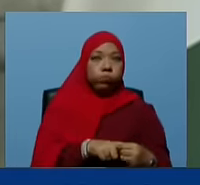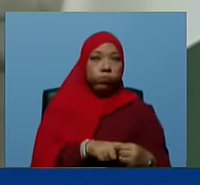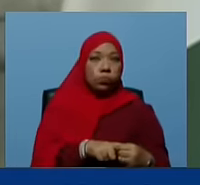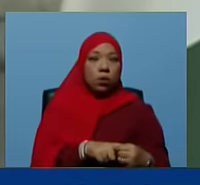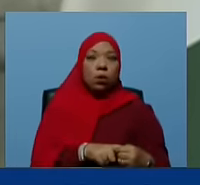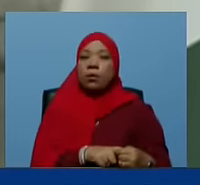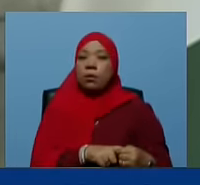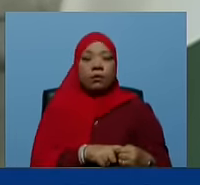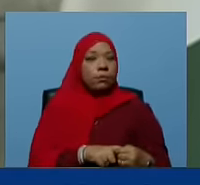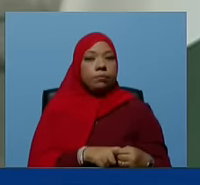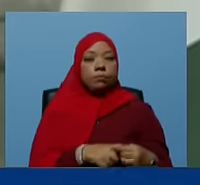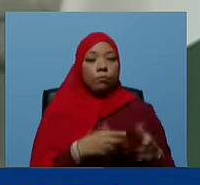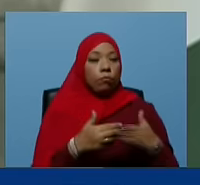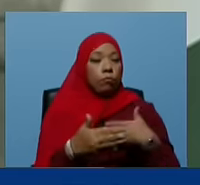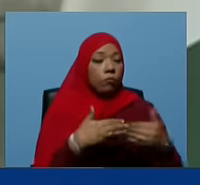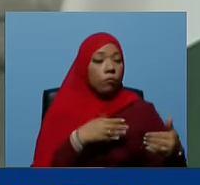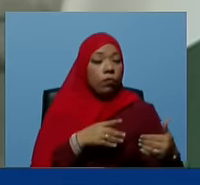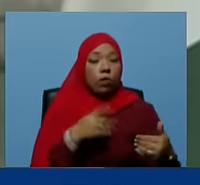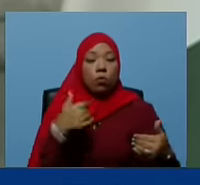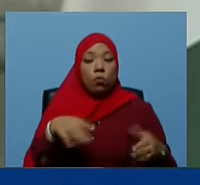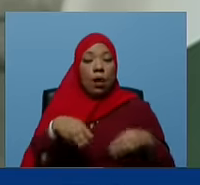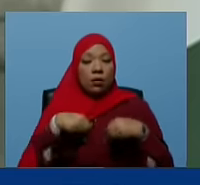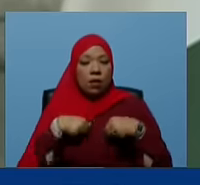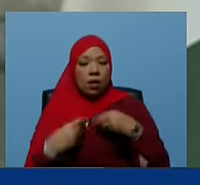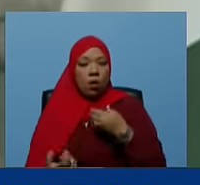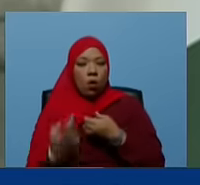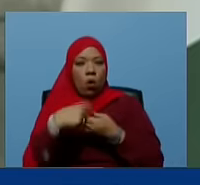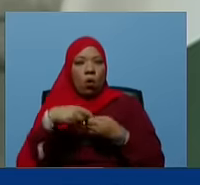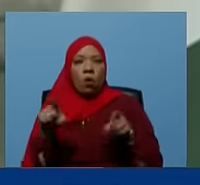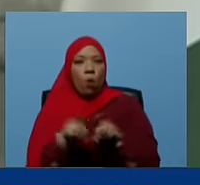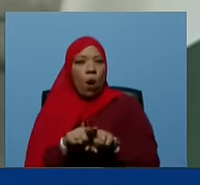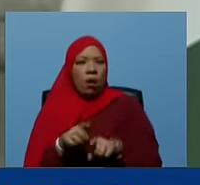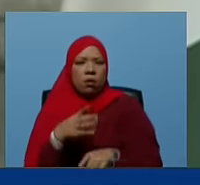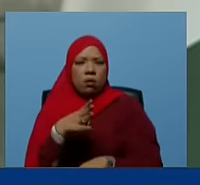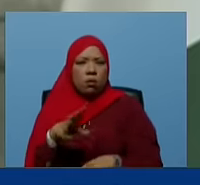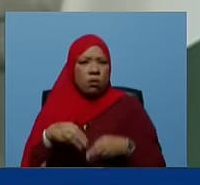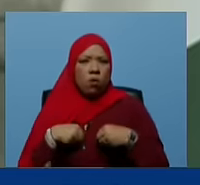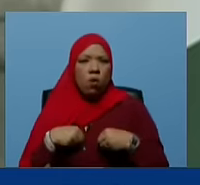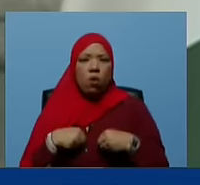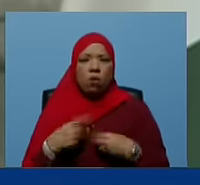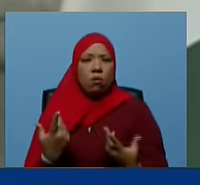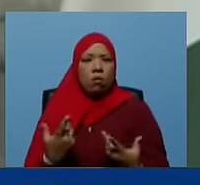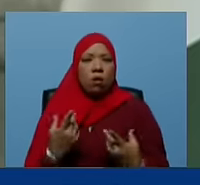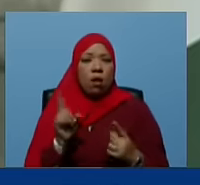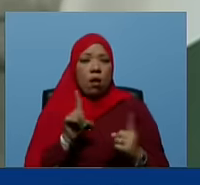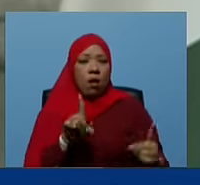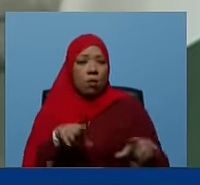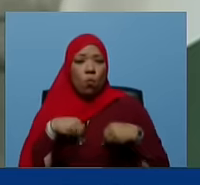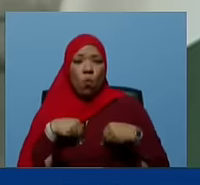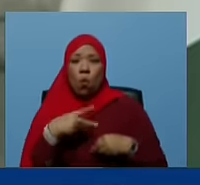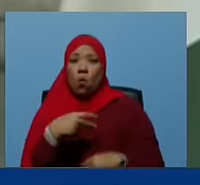no nos metemos con nadie, ni aceptamos que nadie se meta con nosotros. Llámese como se llame.